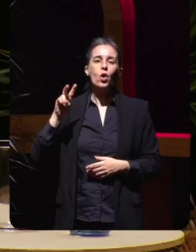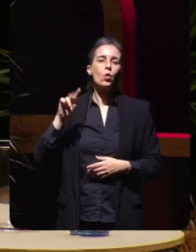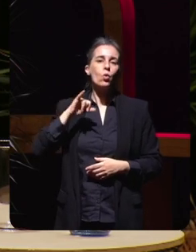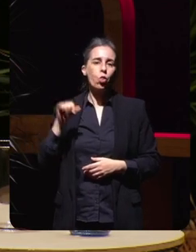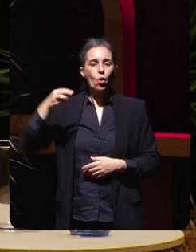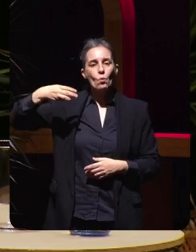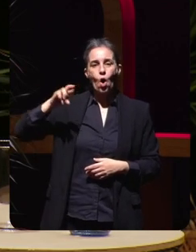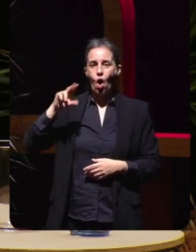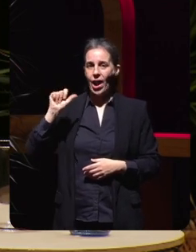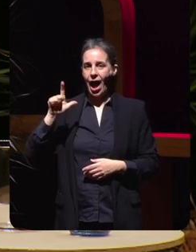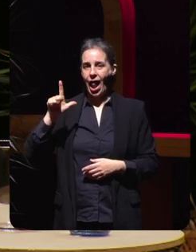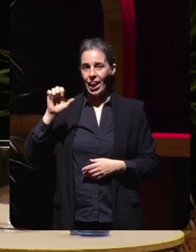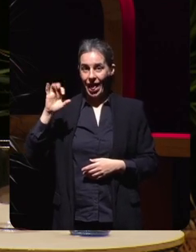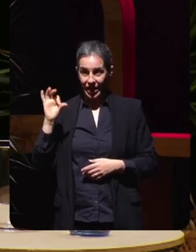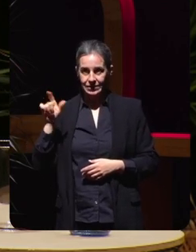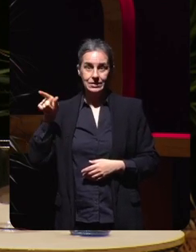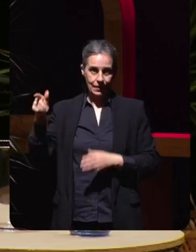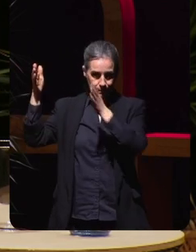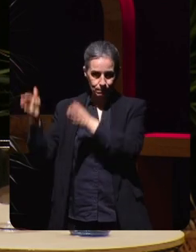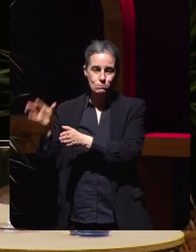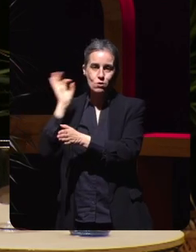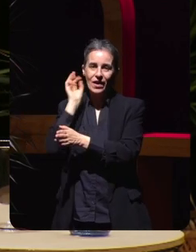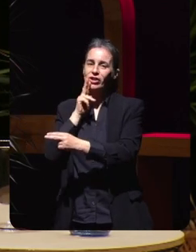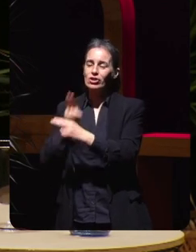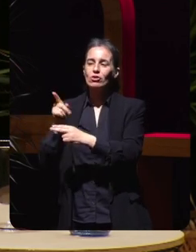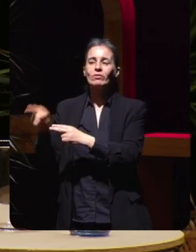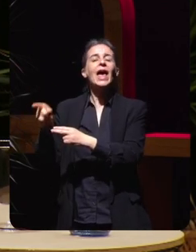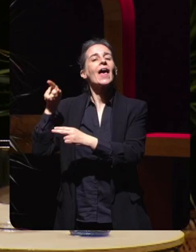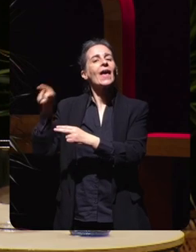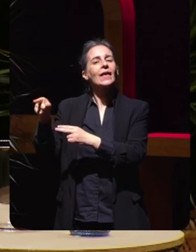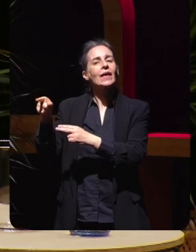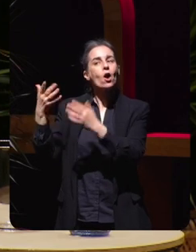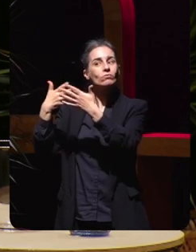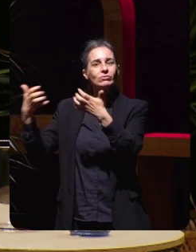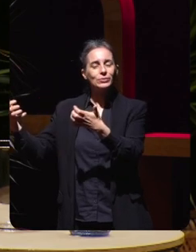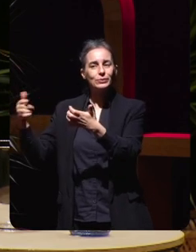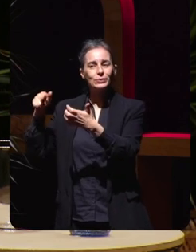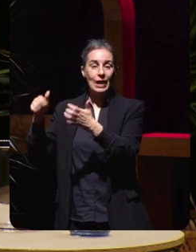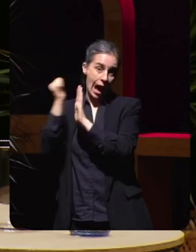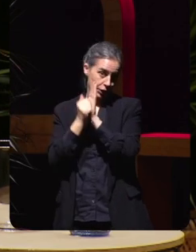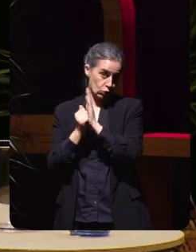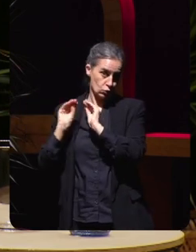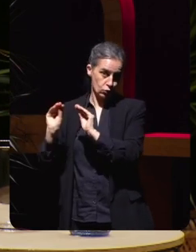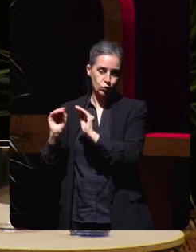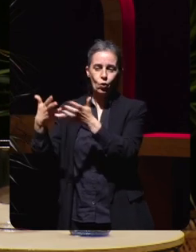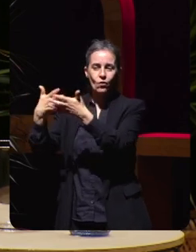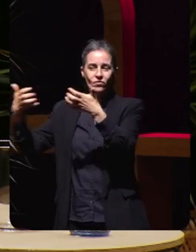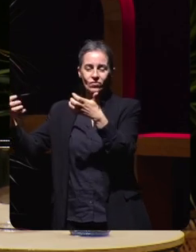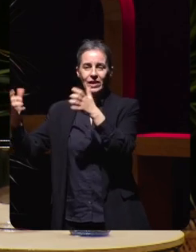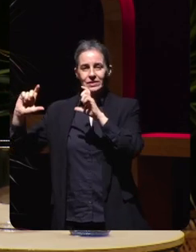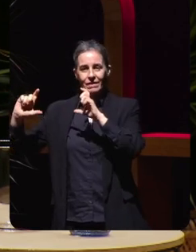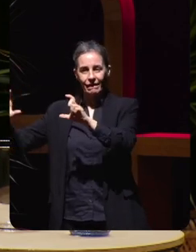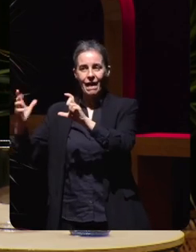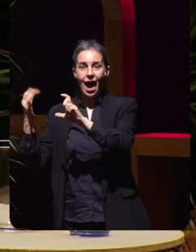rematado ahora mismo María Luz Morales tengo un parágrafo muy clarificador numtivo que es artigo favorito de la que si me